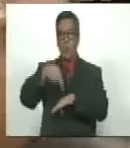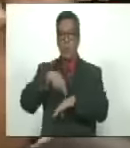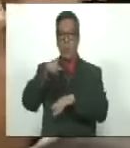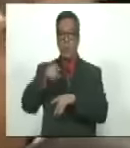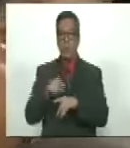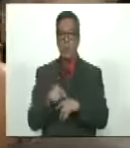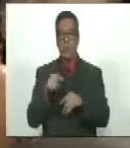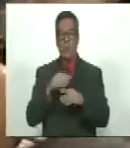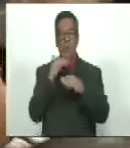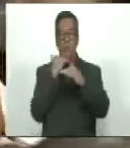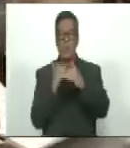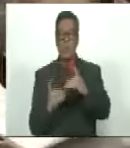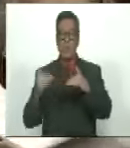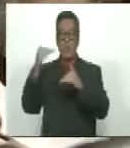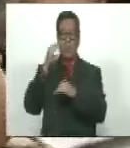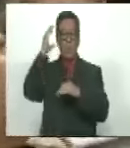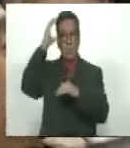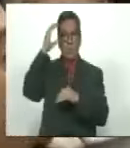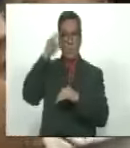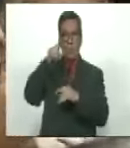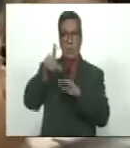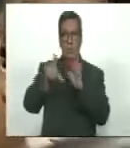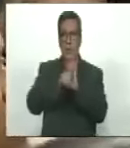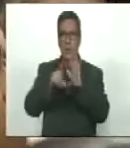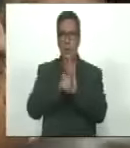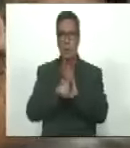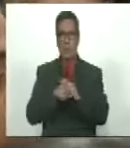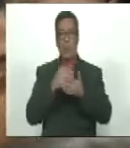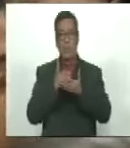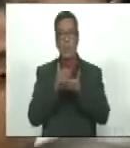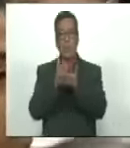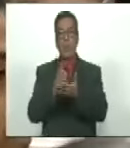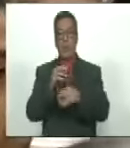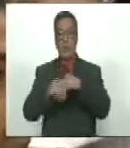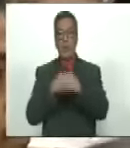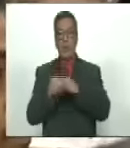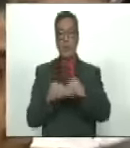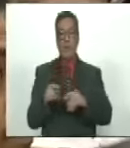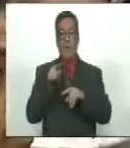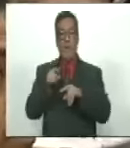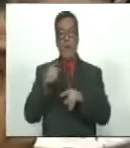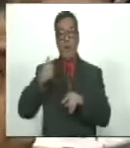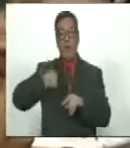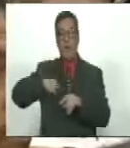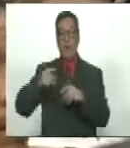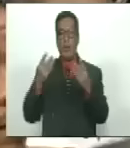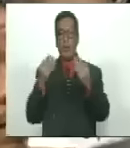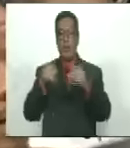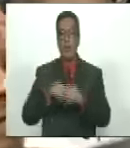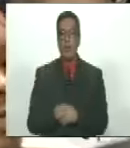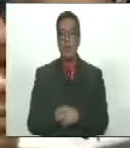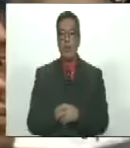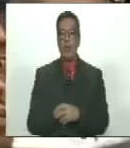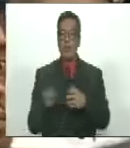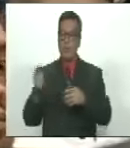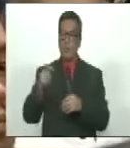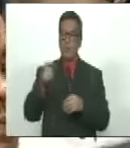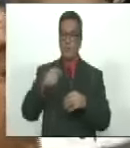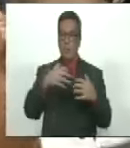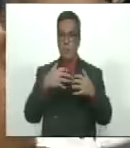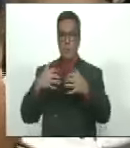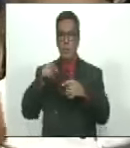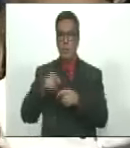clase para elevar la conciencia sobre esta ley, para generar los aportes pertinentes. Motivos tenemos suficientes para sumarnos a esta